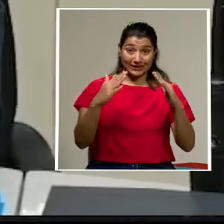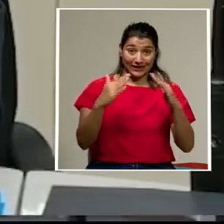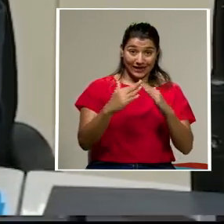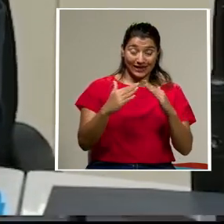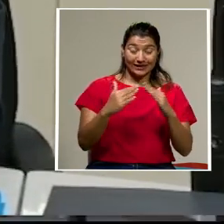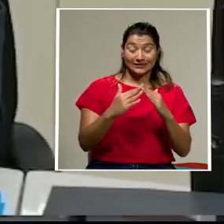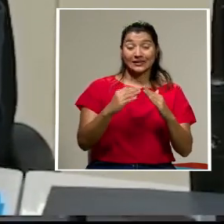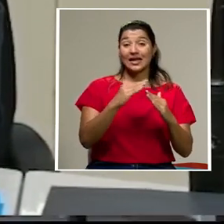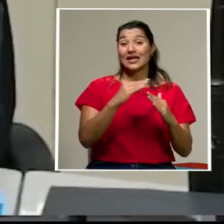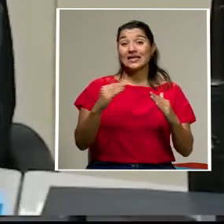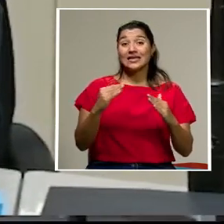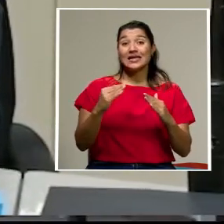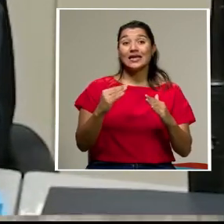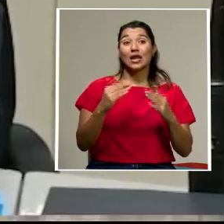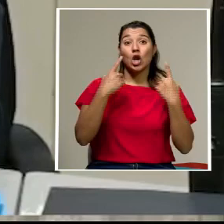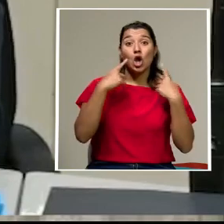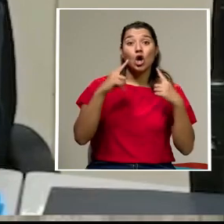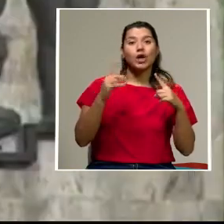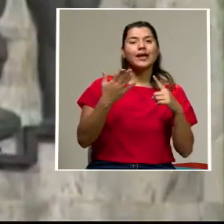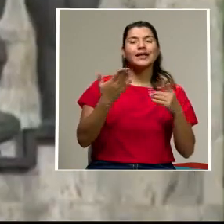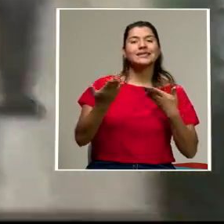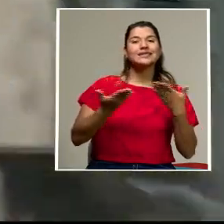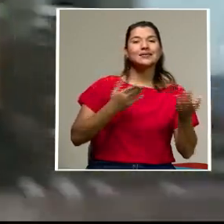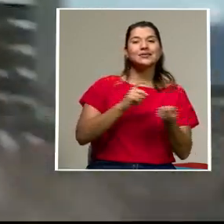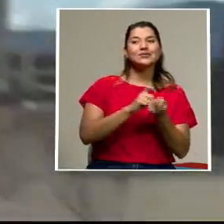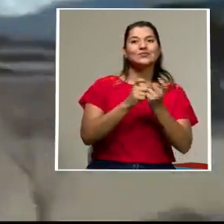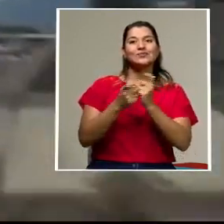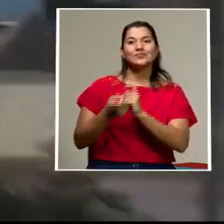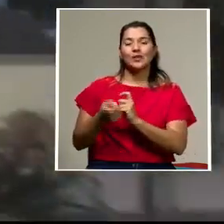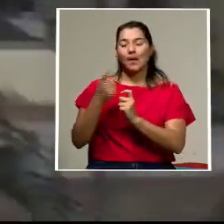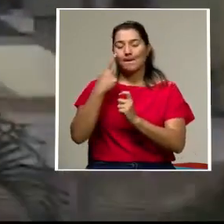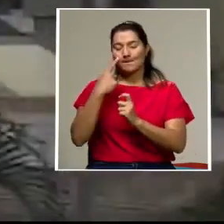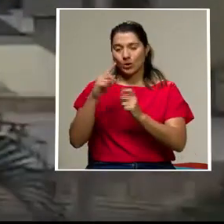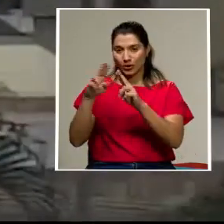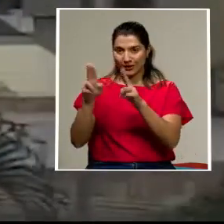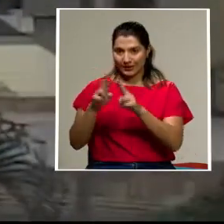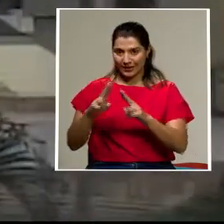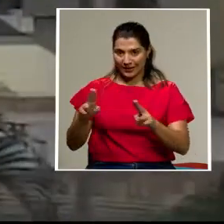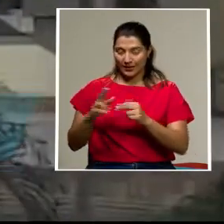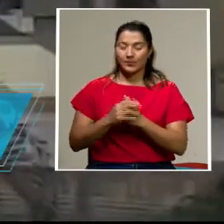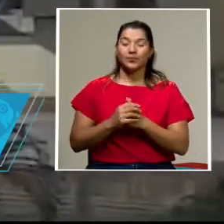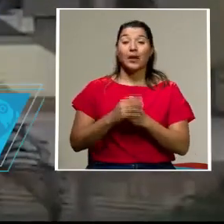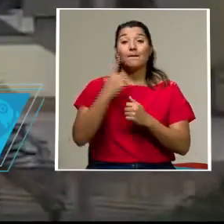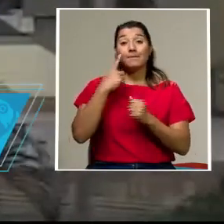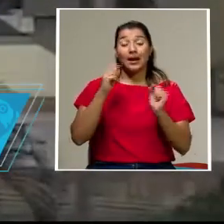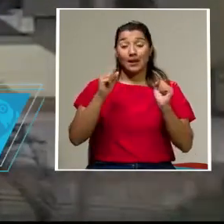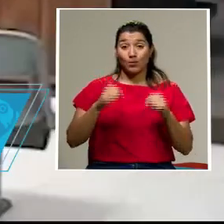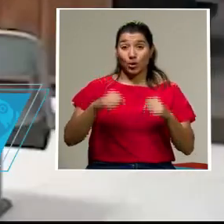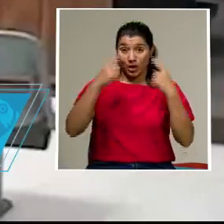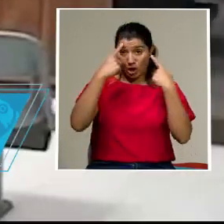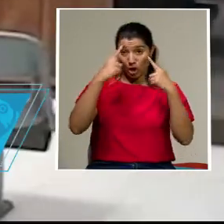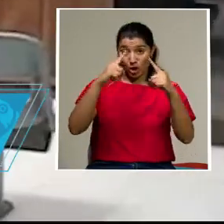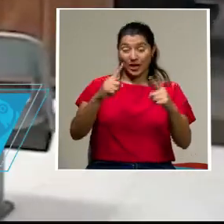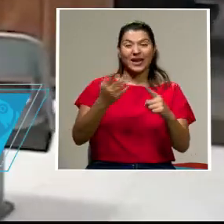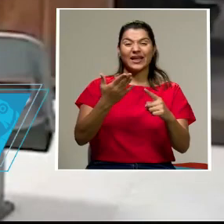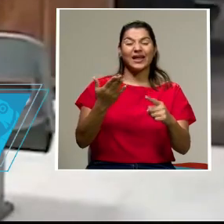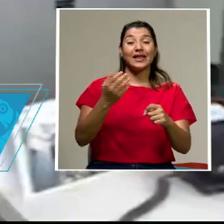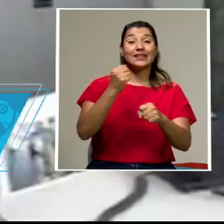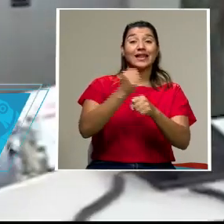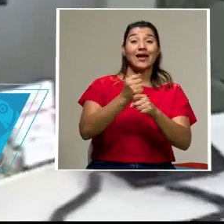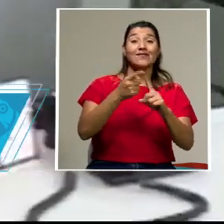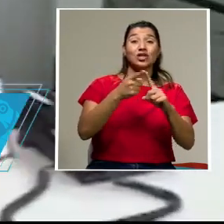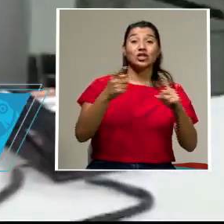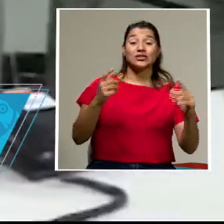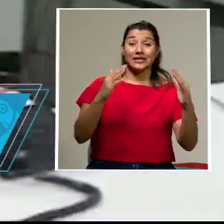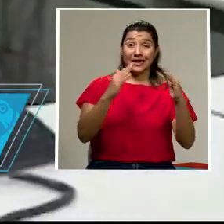de los diferentes servicios. Uno de los factores para que se lograra esta disminución es el teletrabajo. Sin embargo,